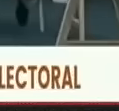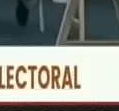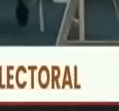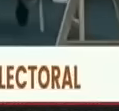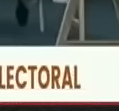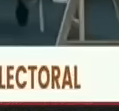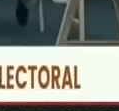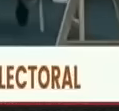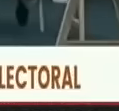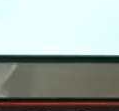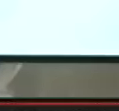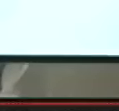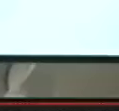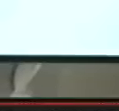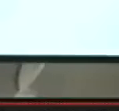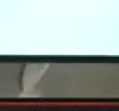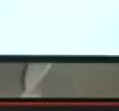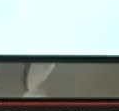22/10/2023,